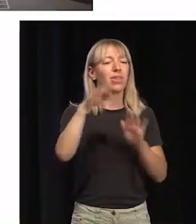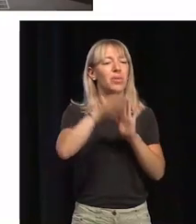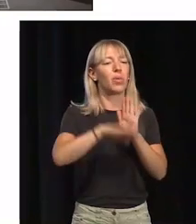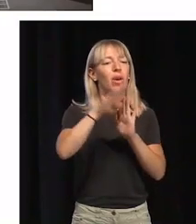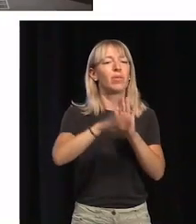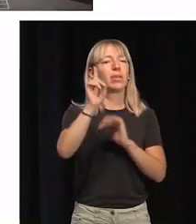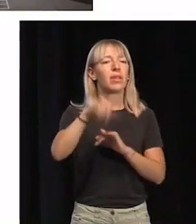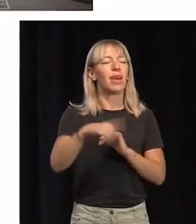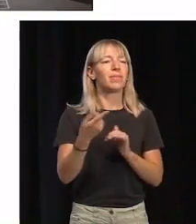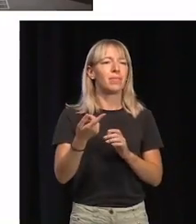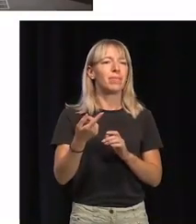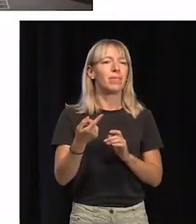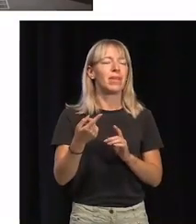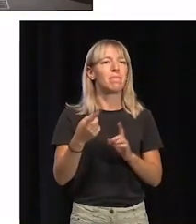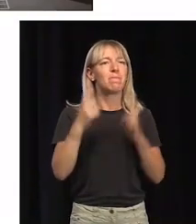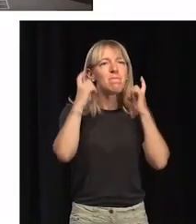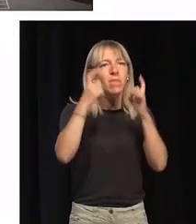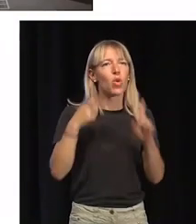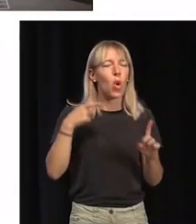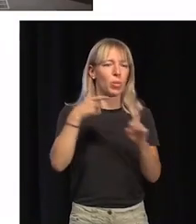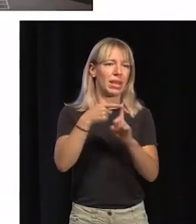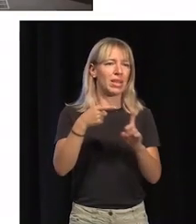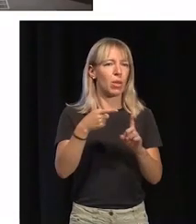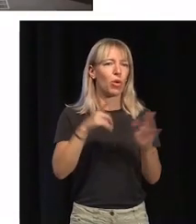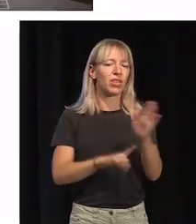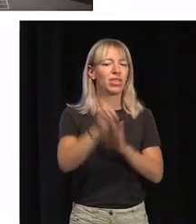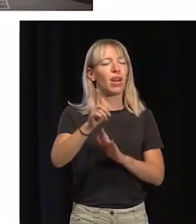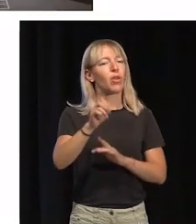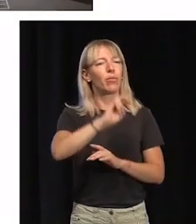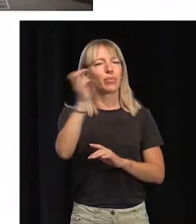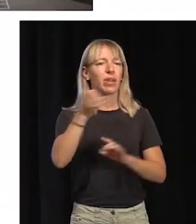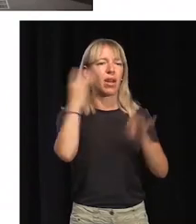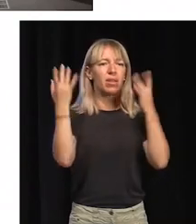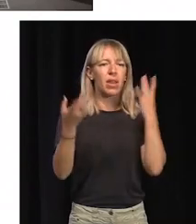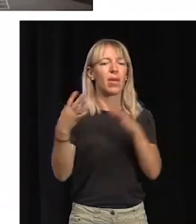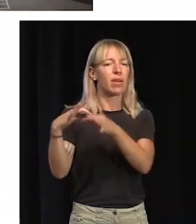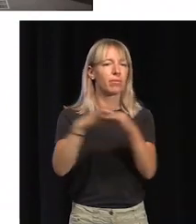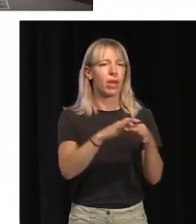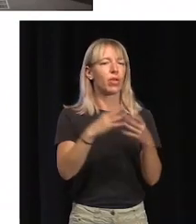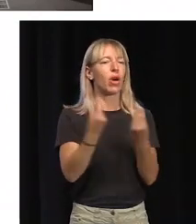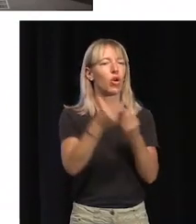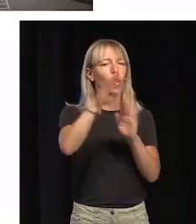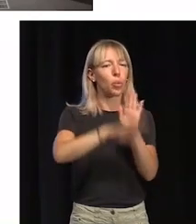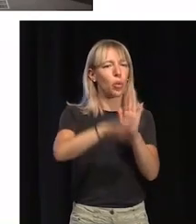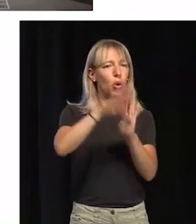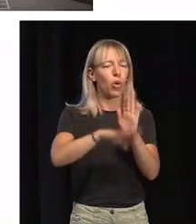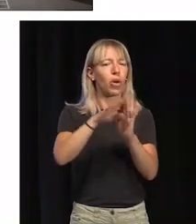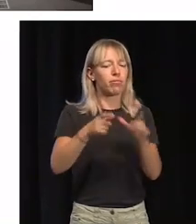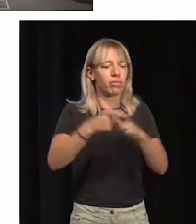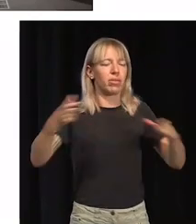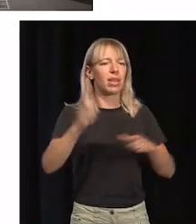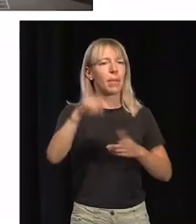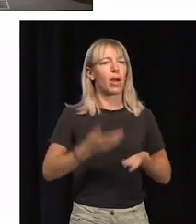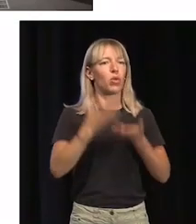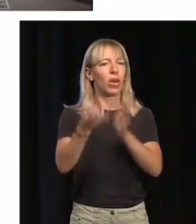programa también tiene la intención y el objetivo de desarrollar otras actividades que sigan alimentando el programa y que además también